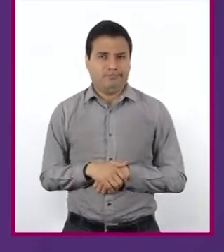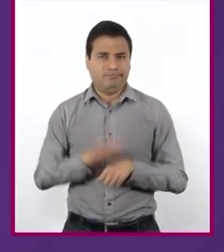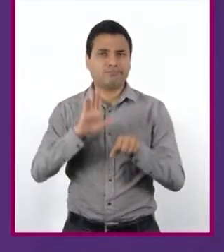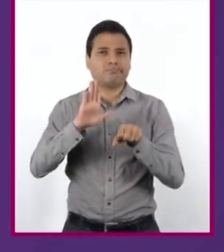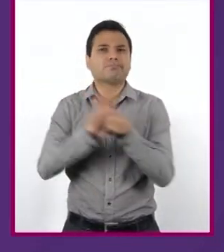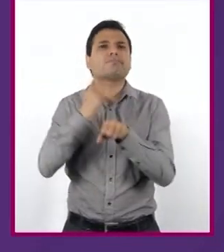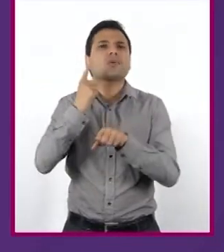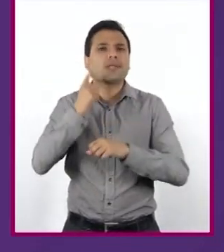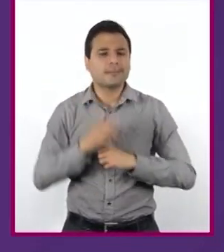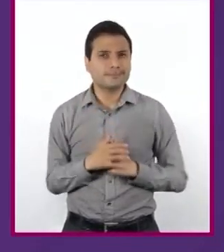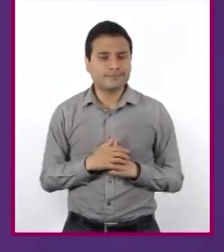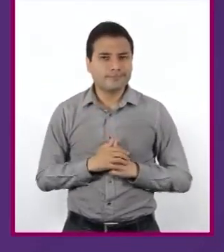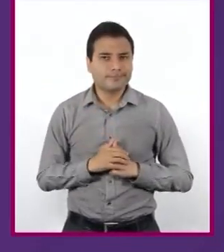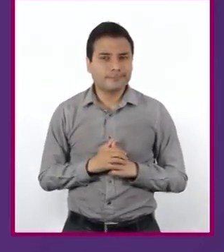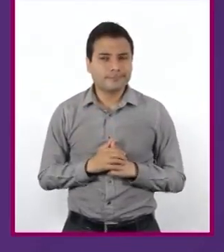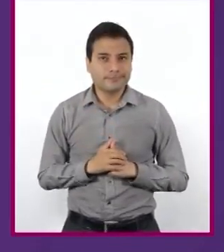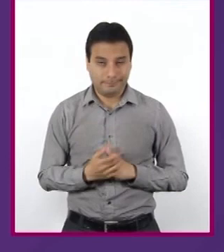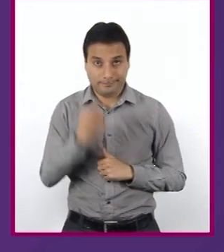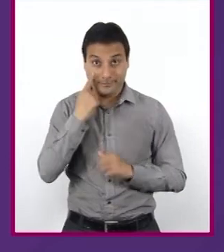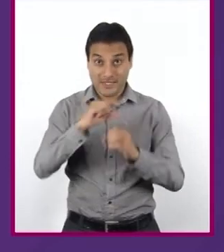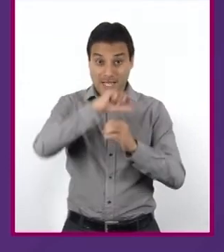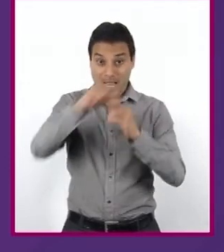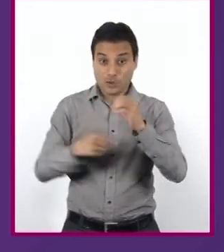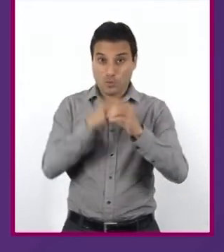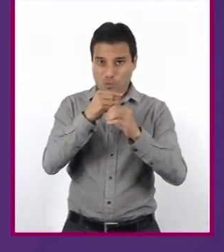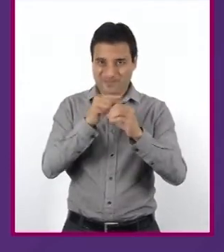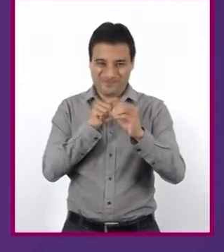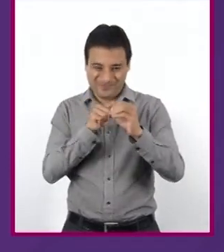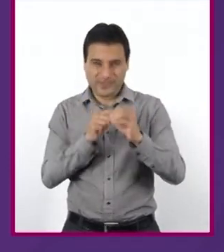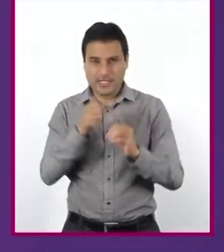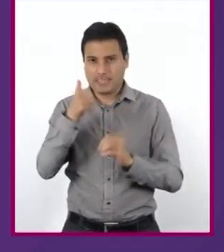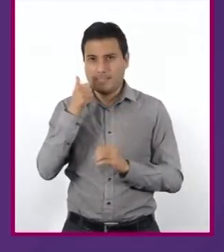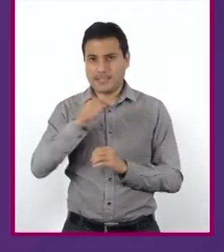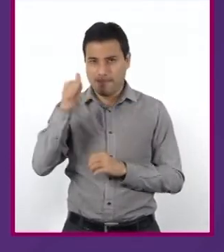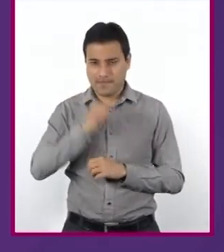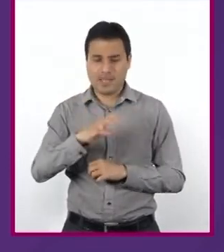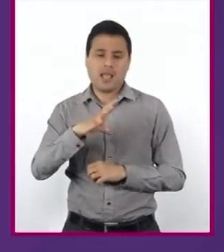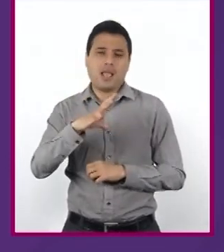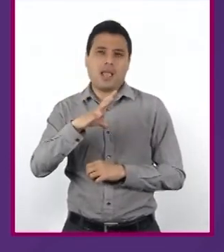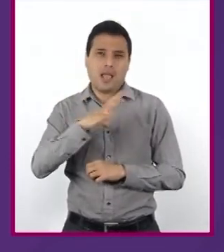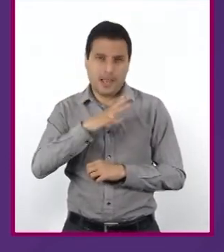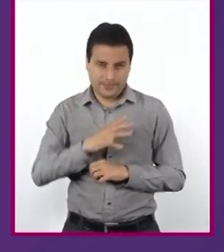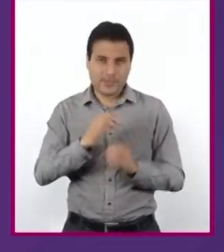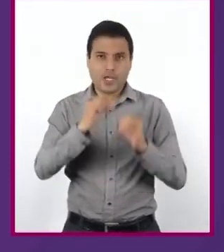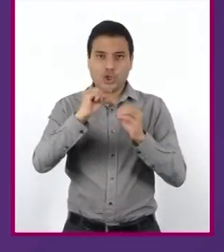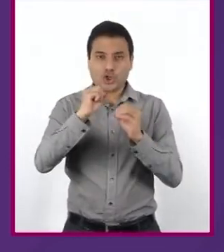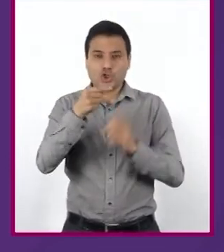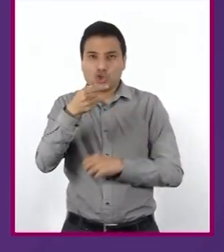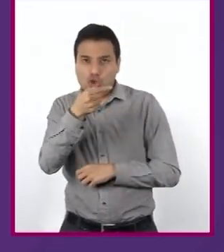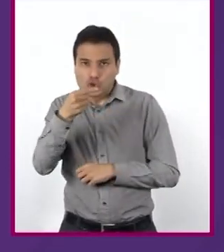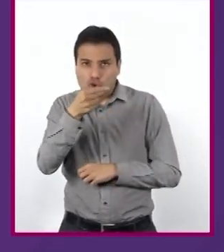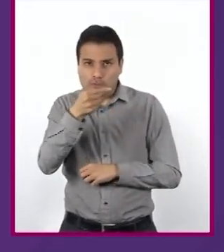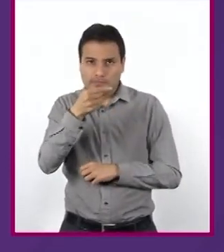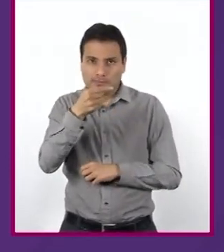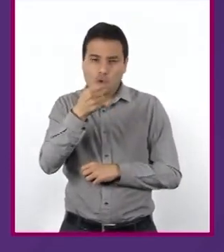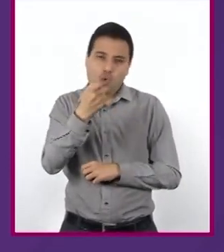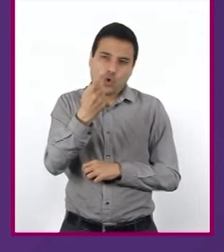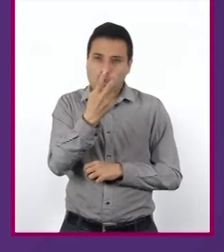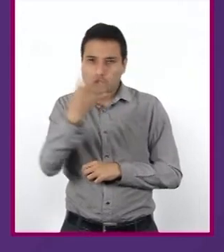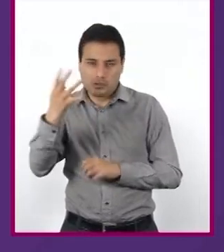qué? Cada átomo de un elemento tiene una cantidad determinada de electrones internos y